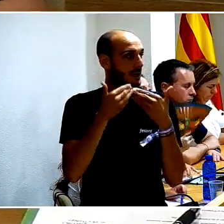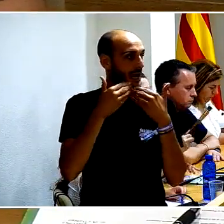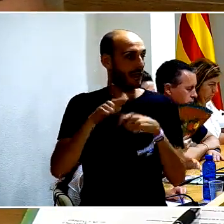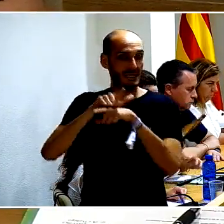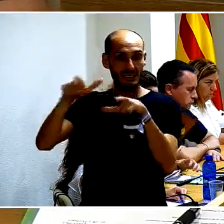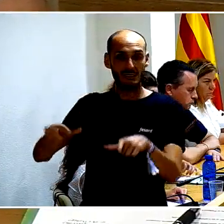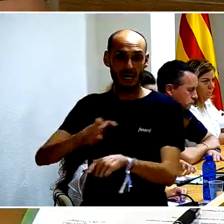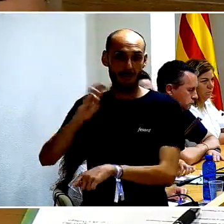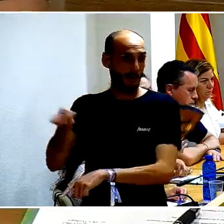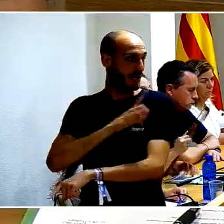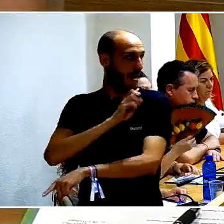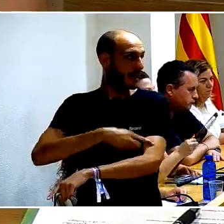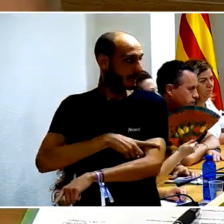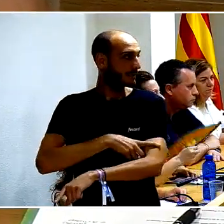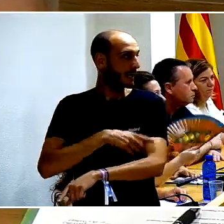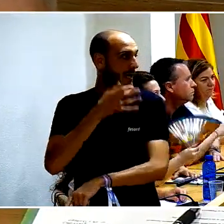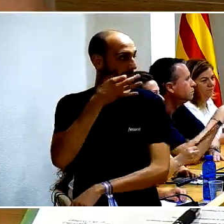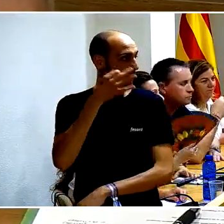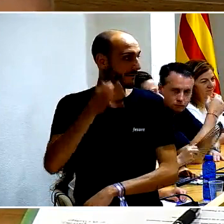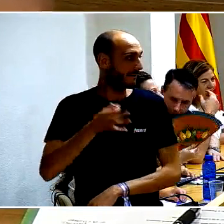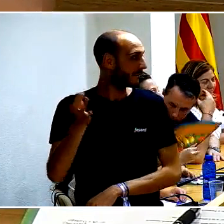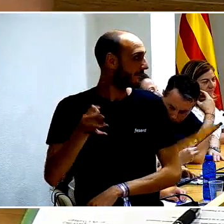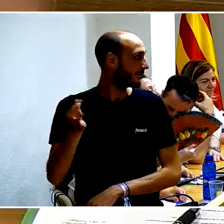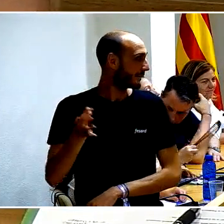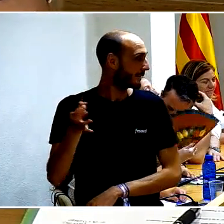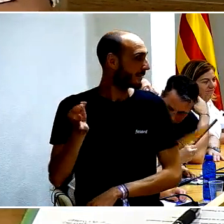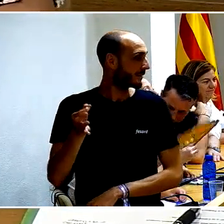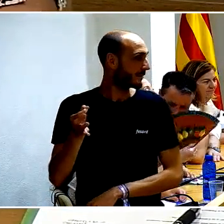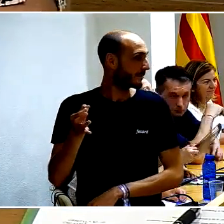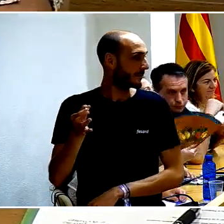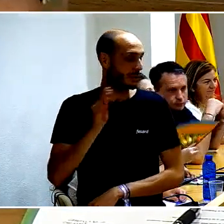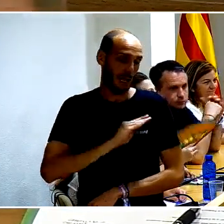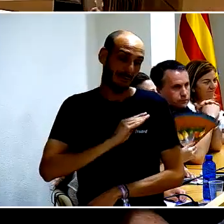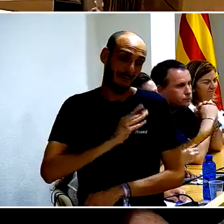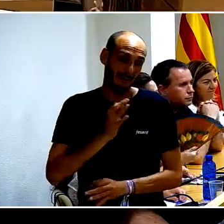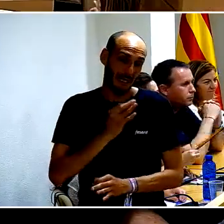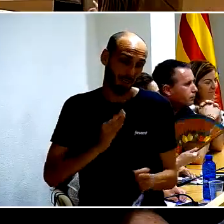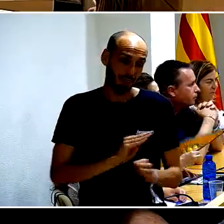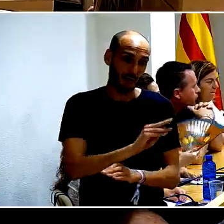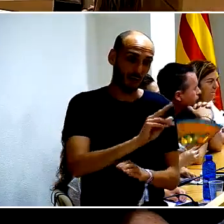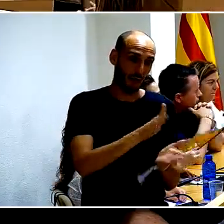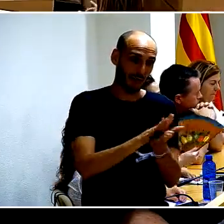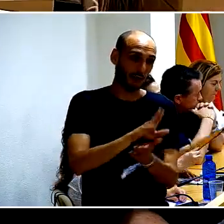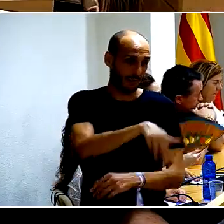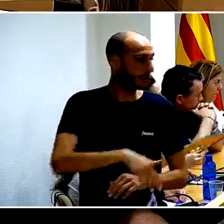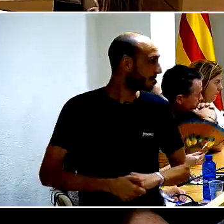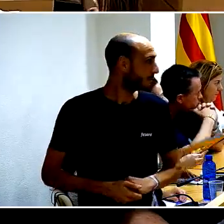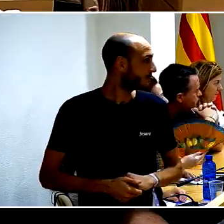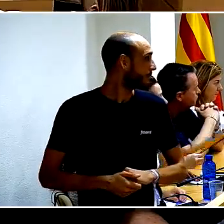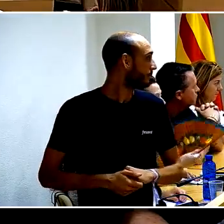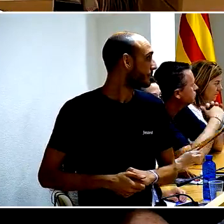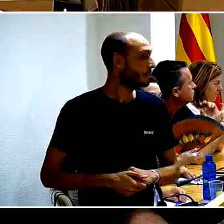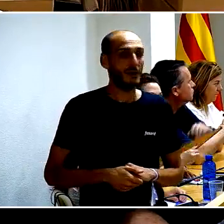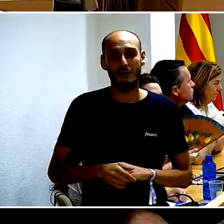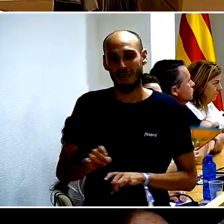mucha falta, pero lamentablemente el otro también. Gracias. No, aclarir que no se renuncia,